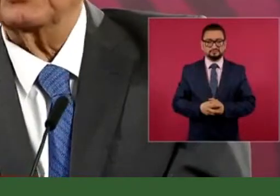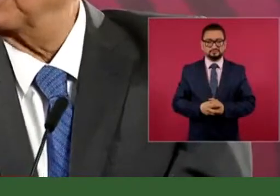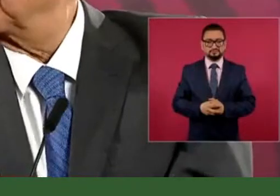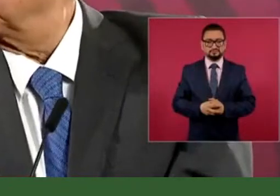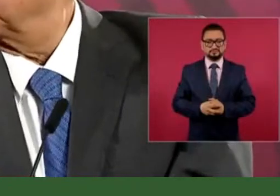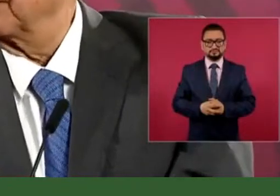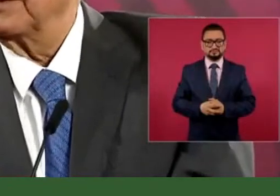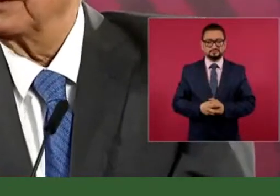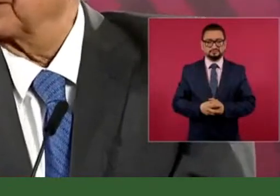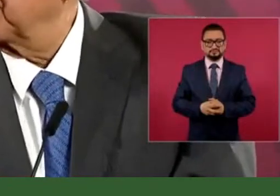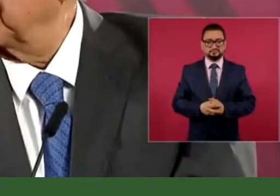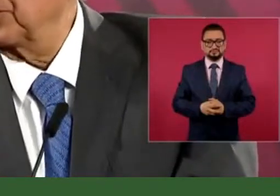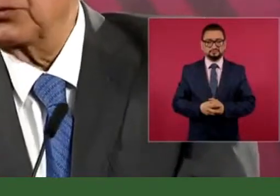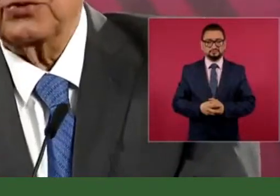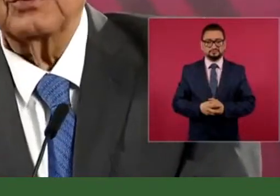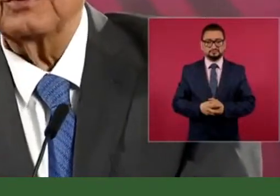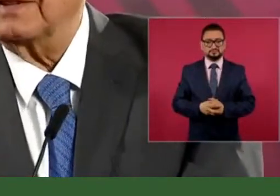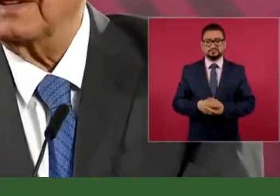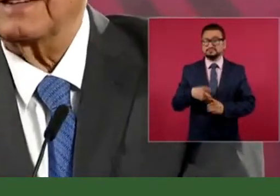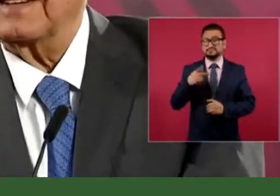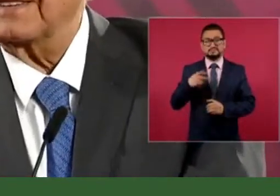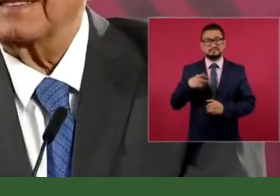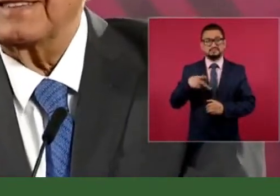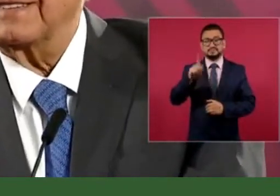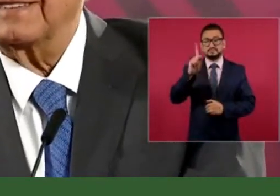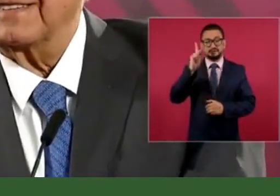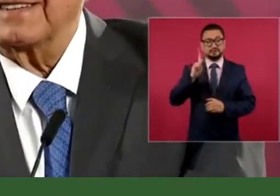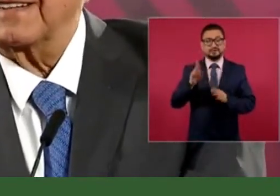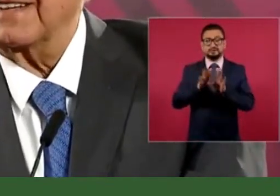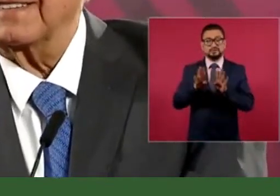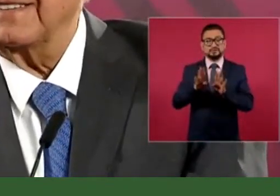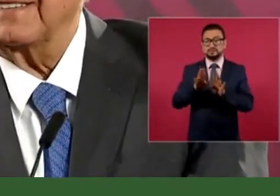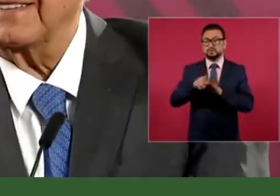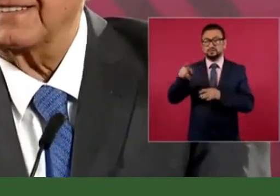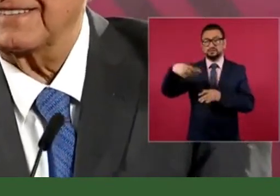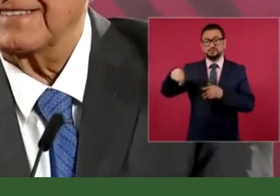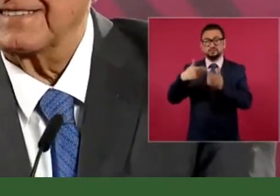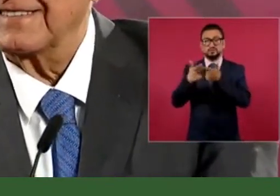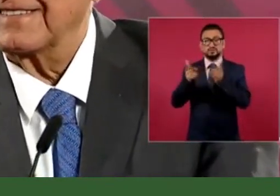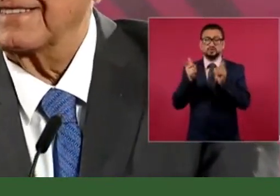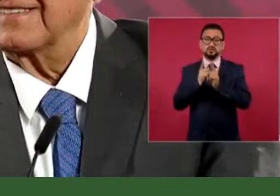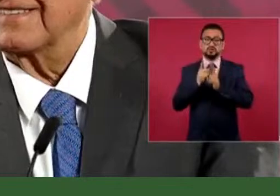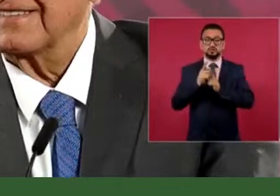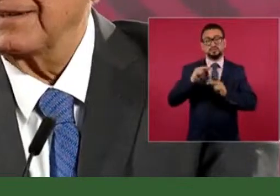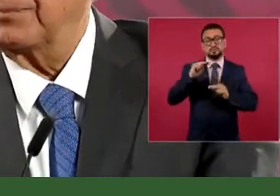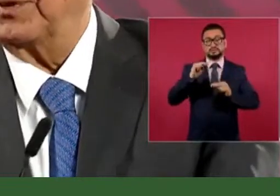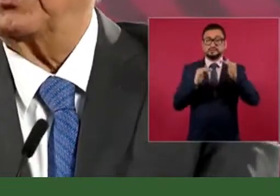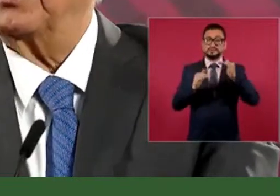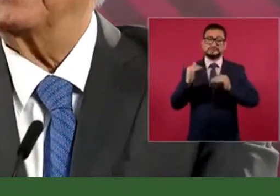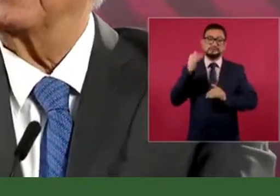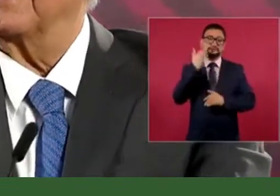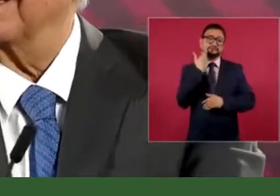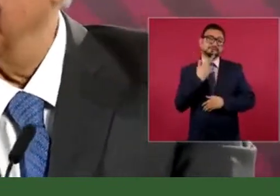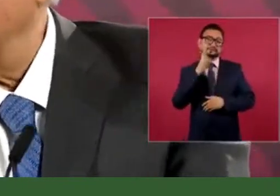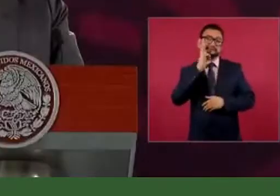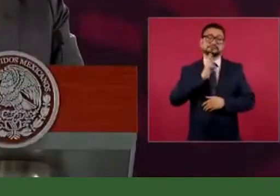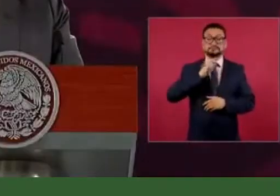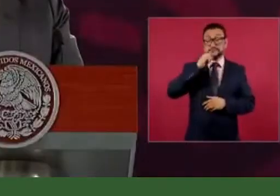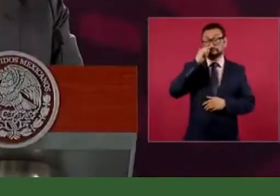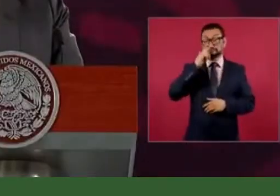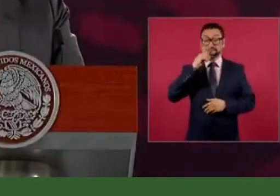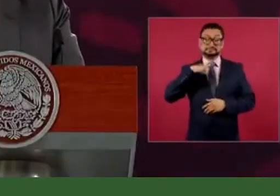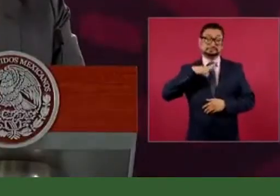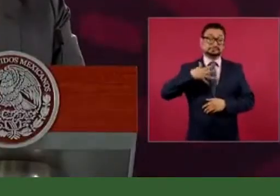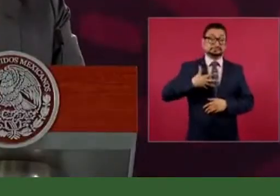Pero como son tan clasistas y racistas y prepotentes,